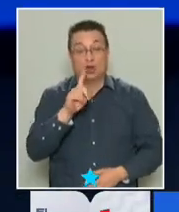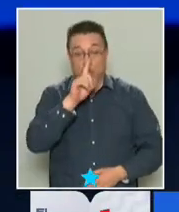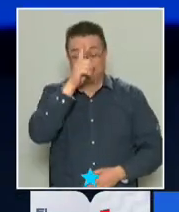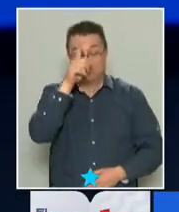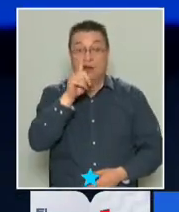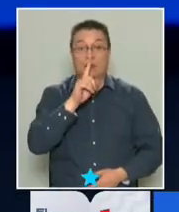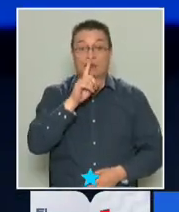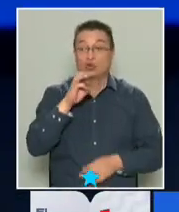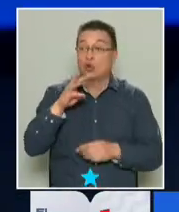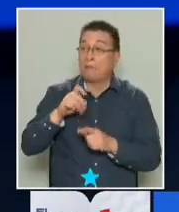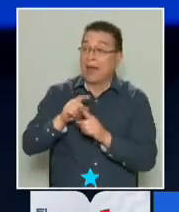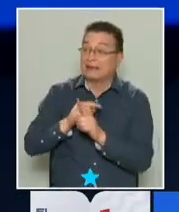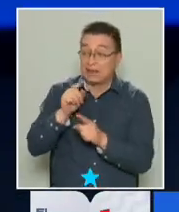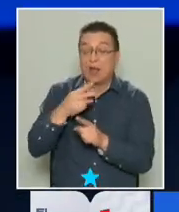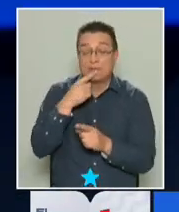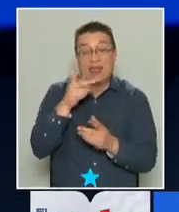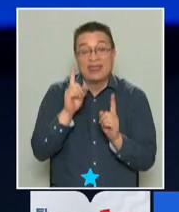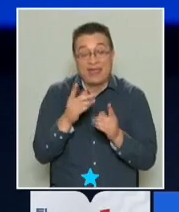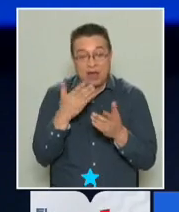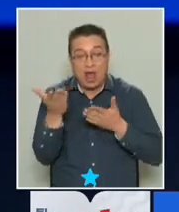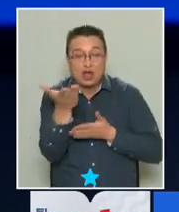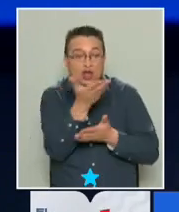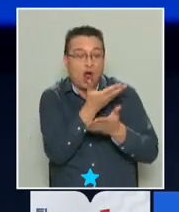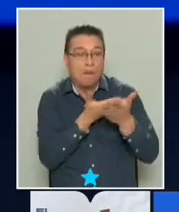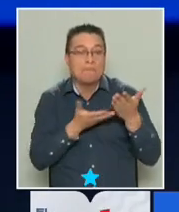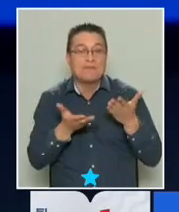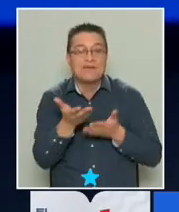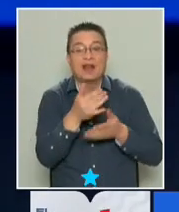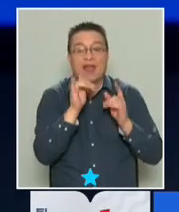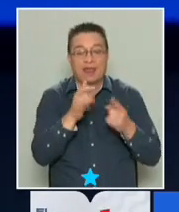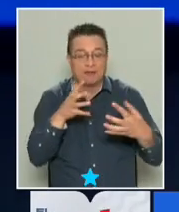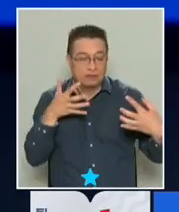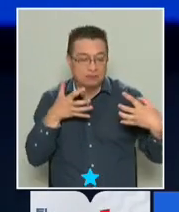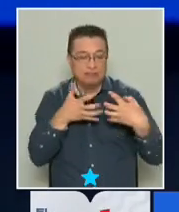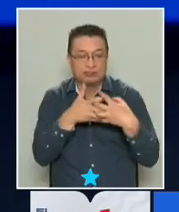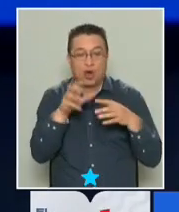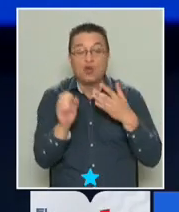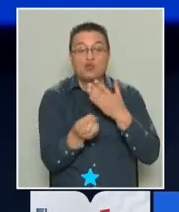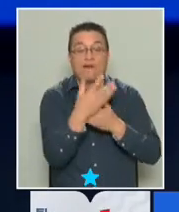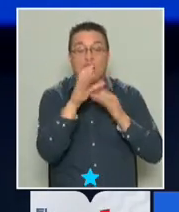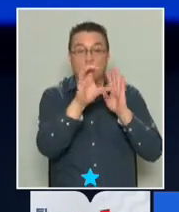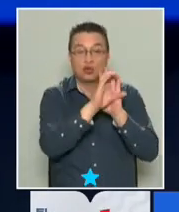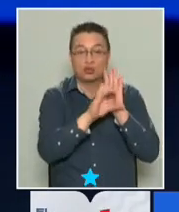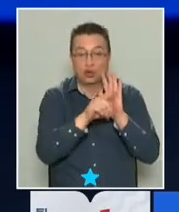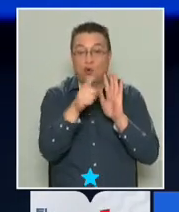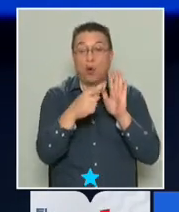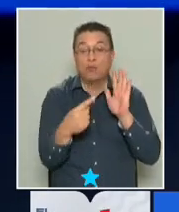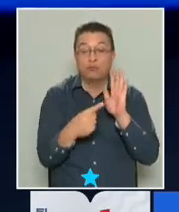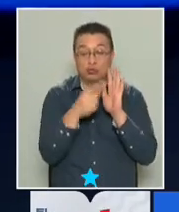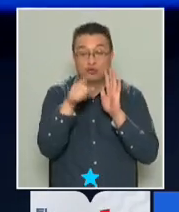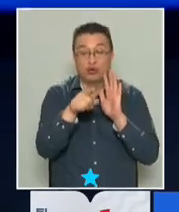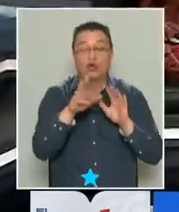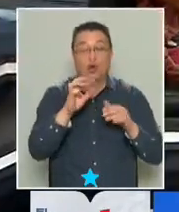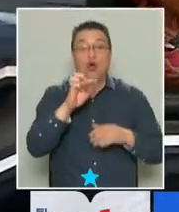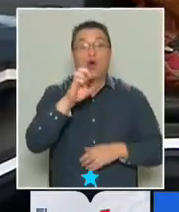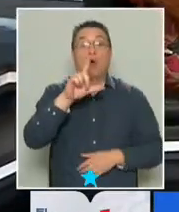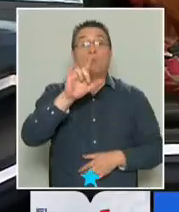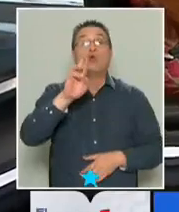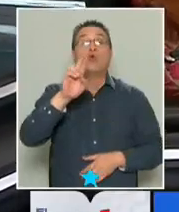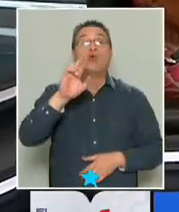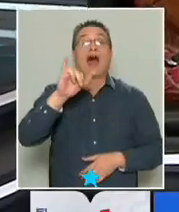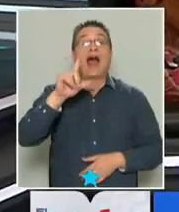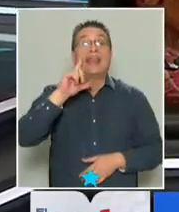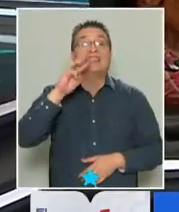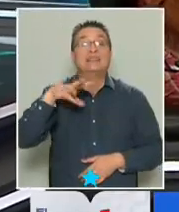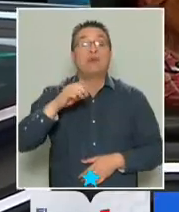van a tener que convivir si se acepta y se aprueba por supuesto esta propuesta en una constitución de este punto del problema jurídico y lo decía la